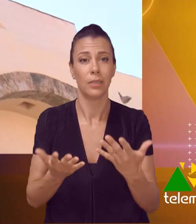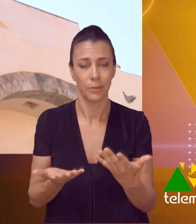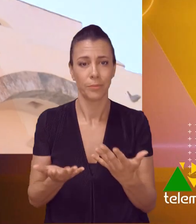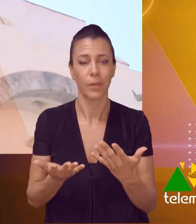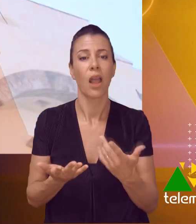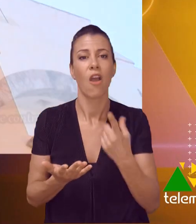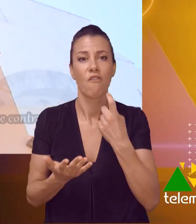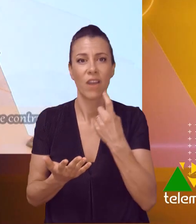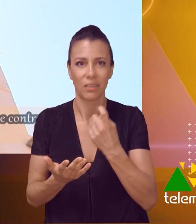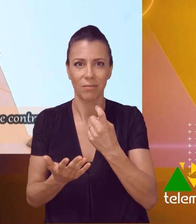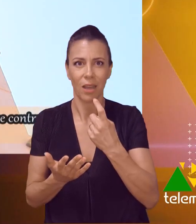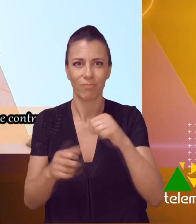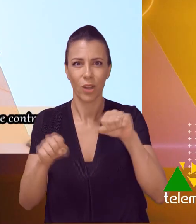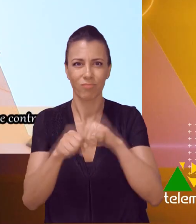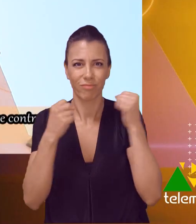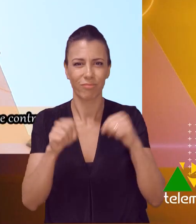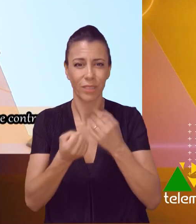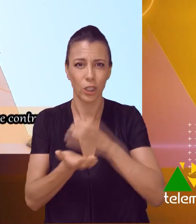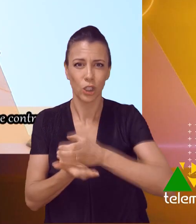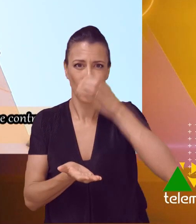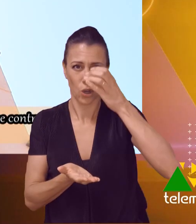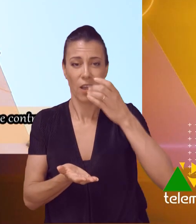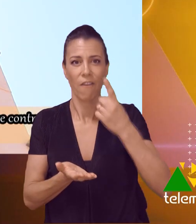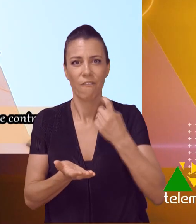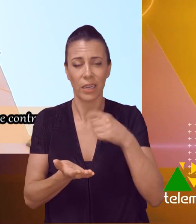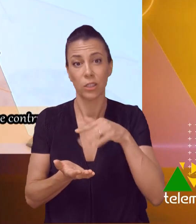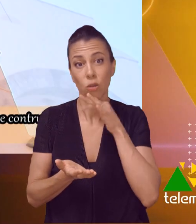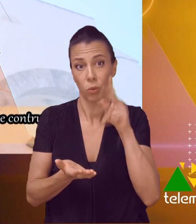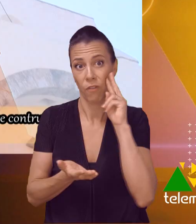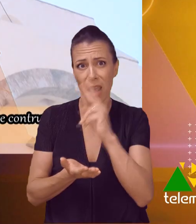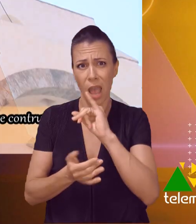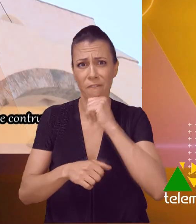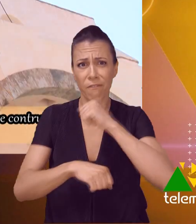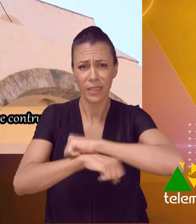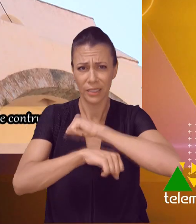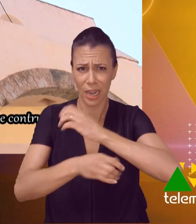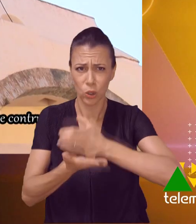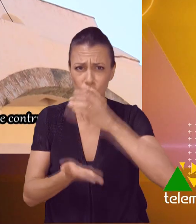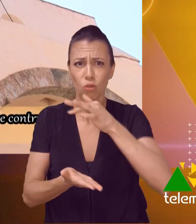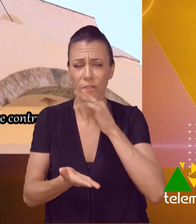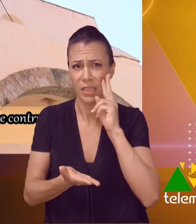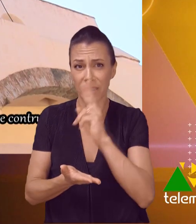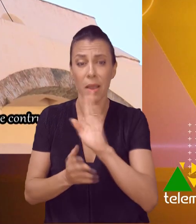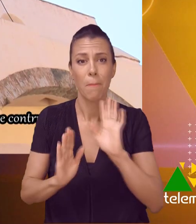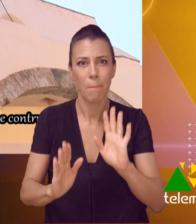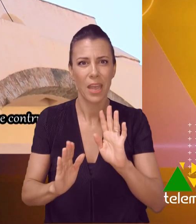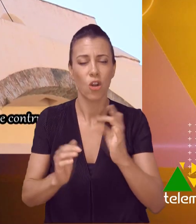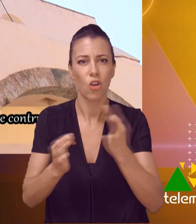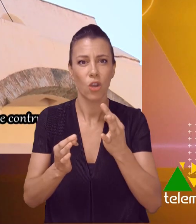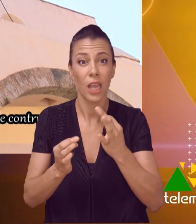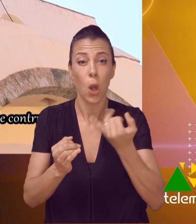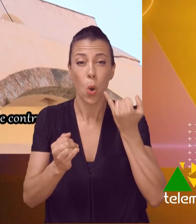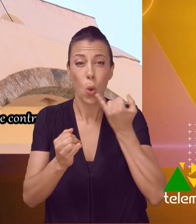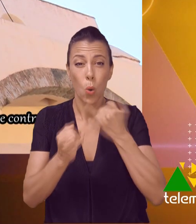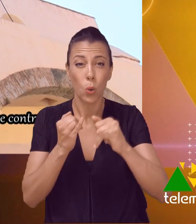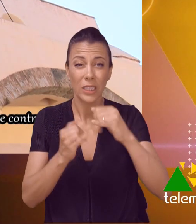le falta una parte, se le cae la torre, se cae, se ven todavía las ventanas de la torre, y lo que hacen es derribar el último cuerpo